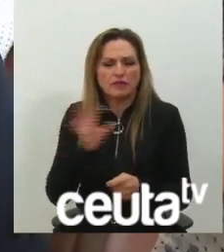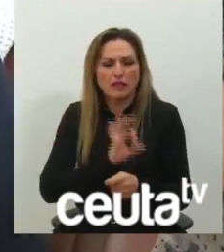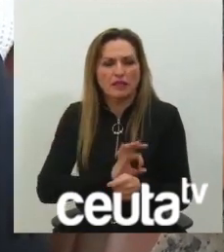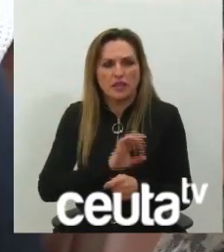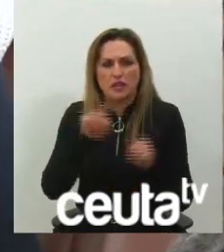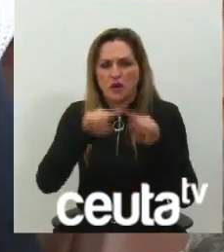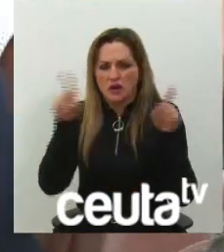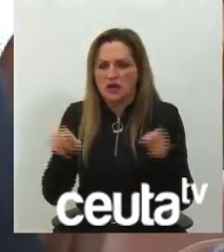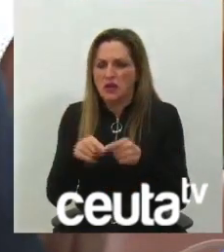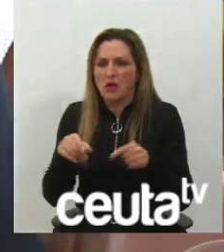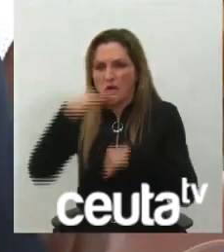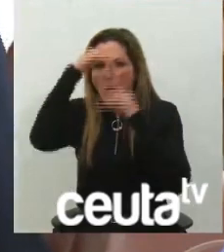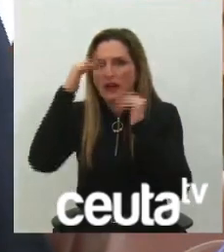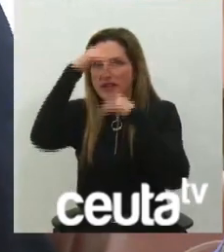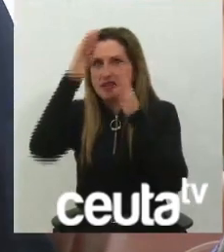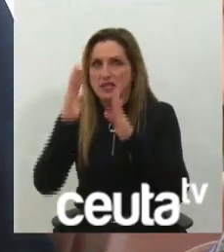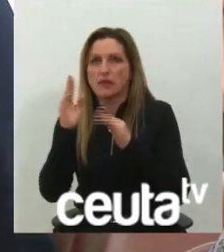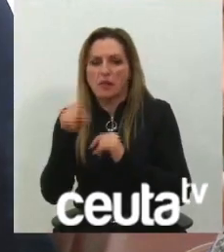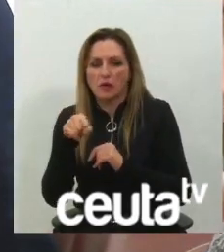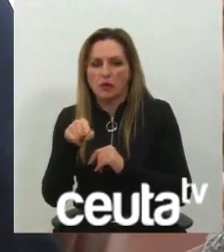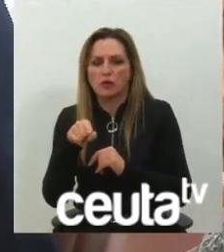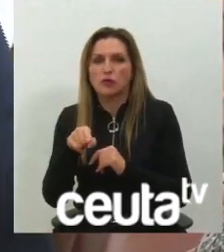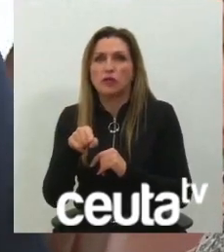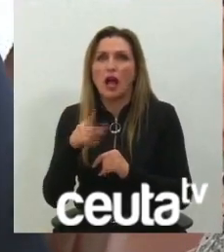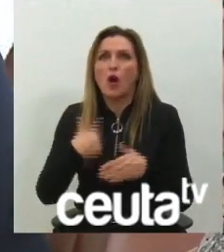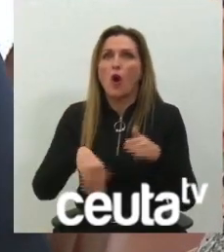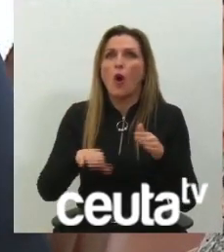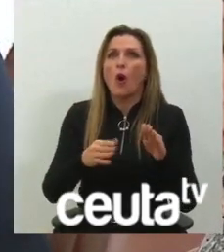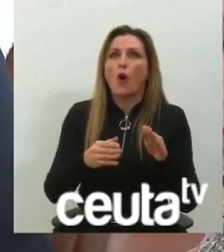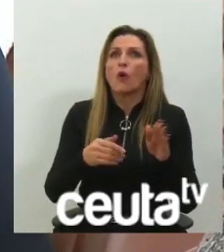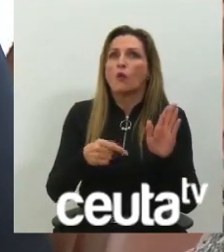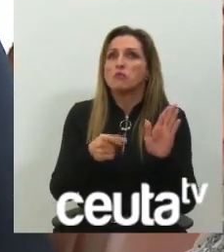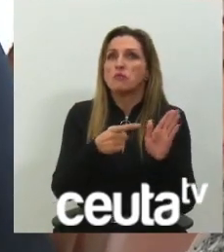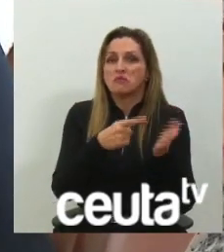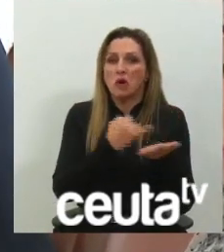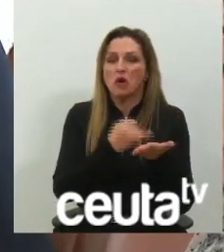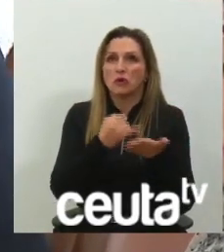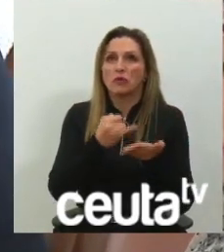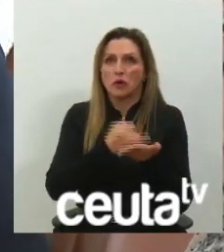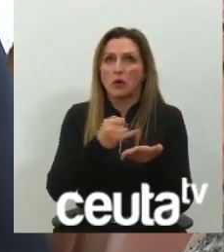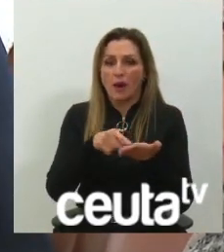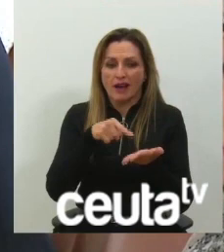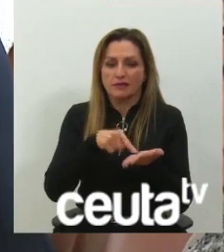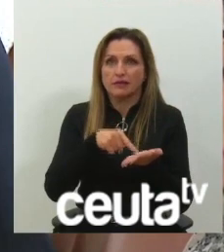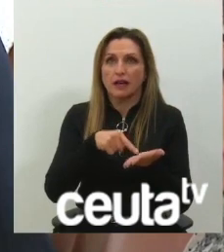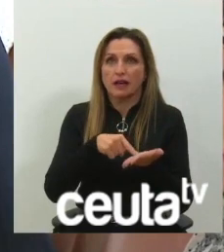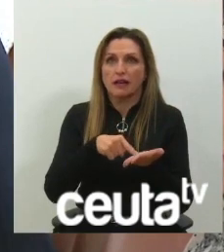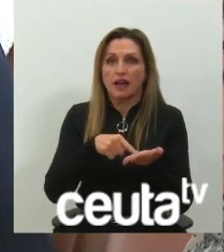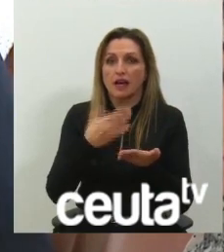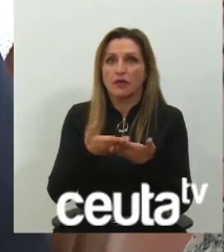yo dije y sigo diciendo y lo pueden usted comprobar en la hemeroteca es que no voy a debatir con ustedes sus propuestas